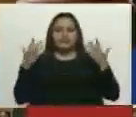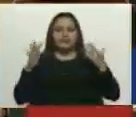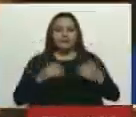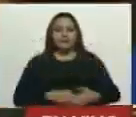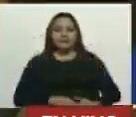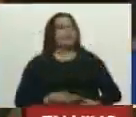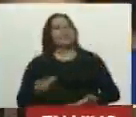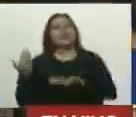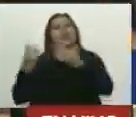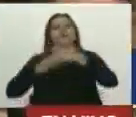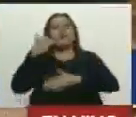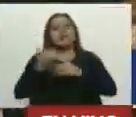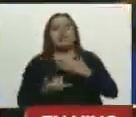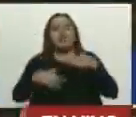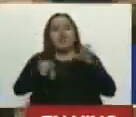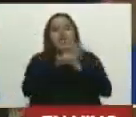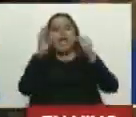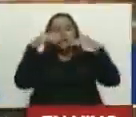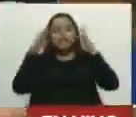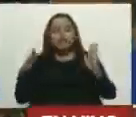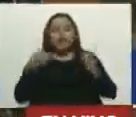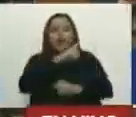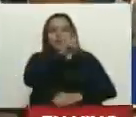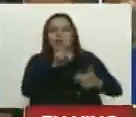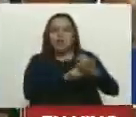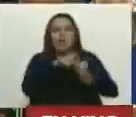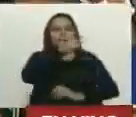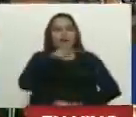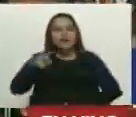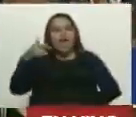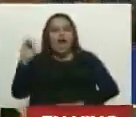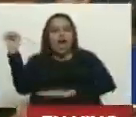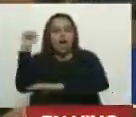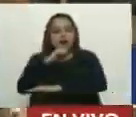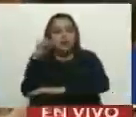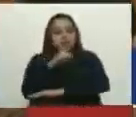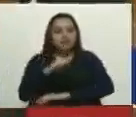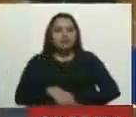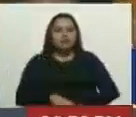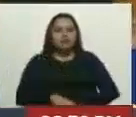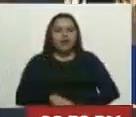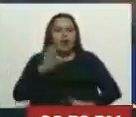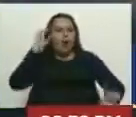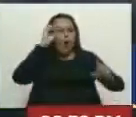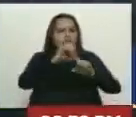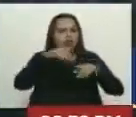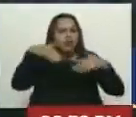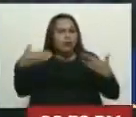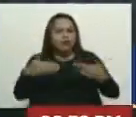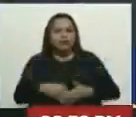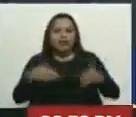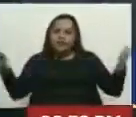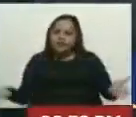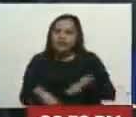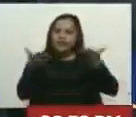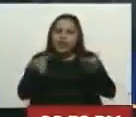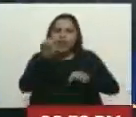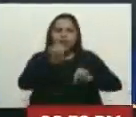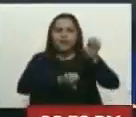Proyecto de ley de atención integral para las personas con trastorno del espectro autista tiene como finalidad fomentar un